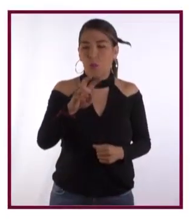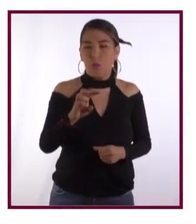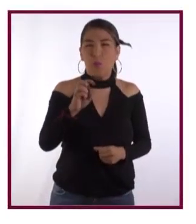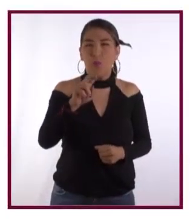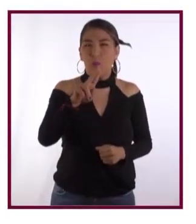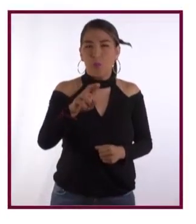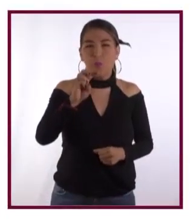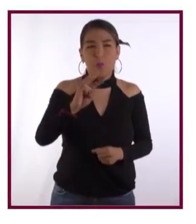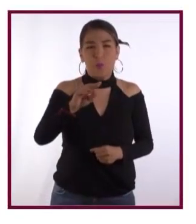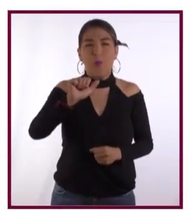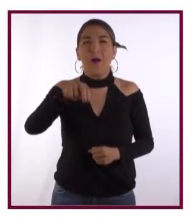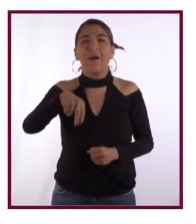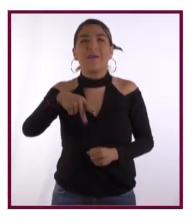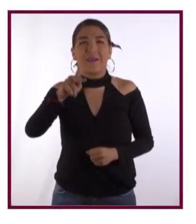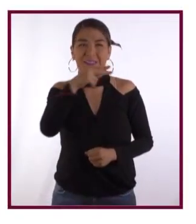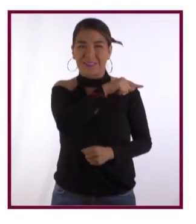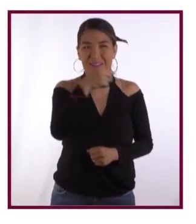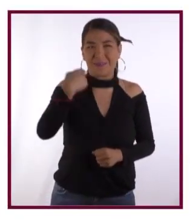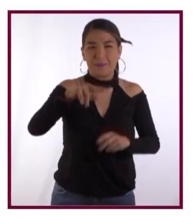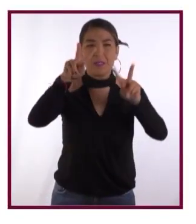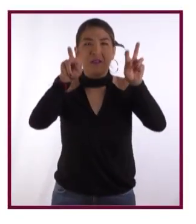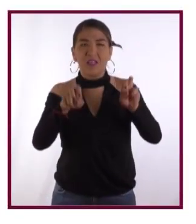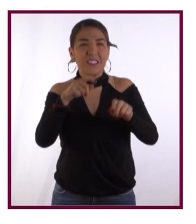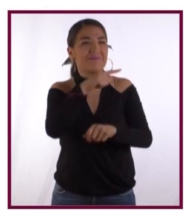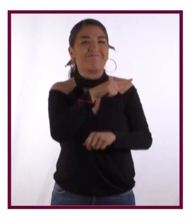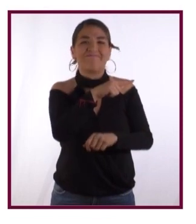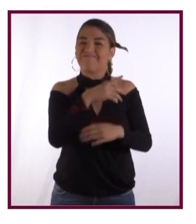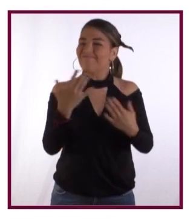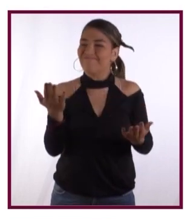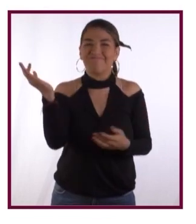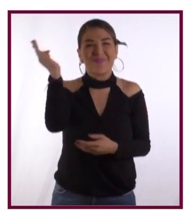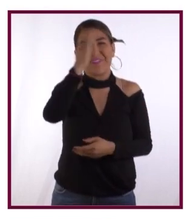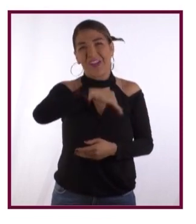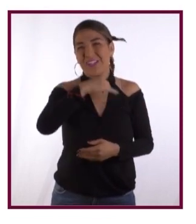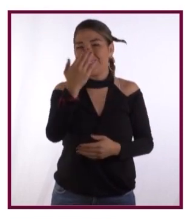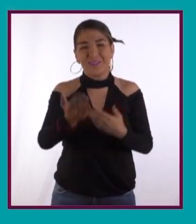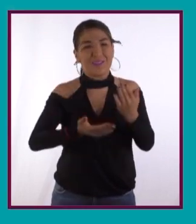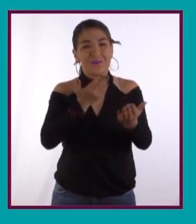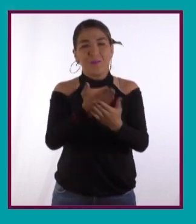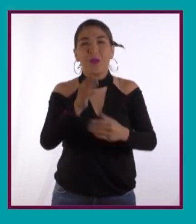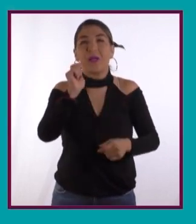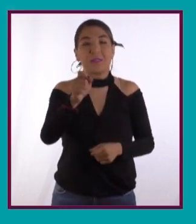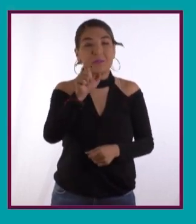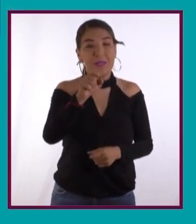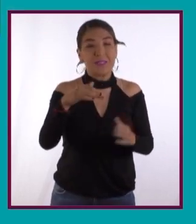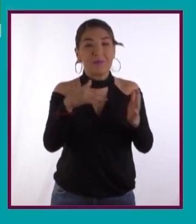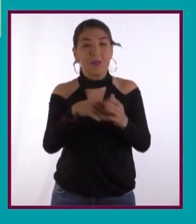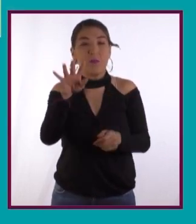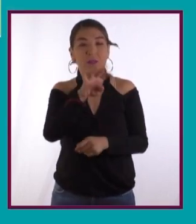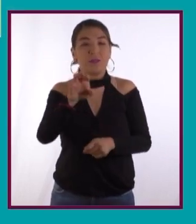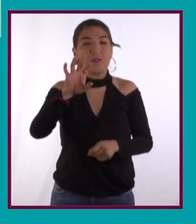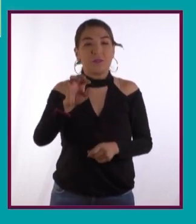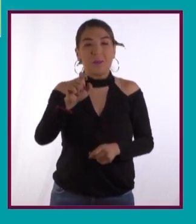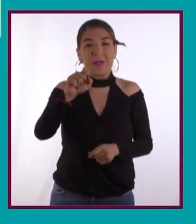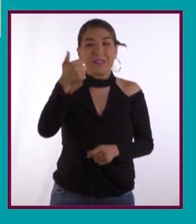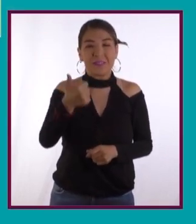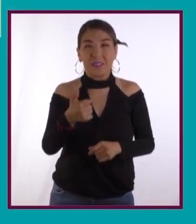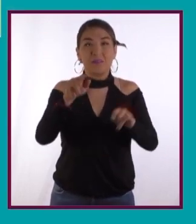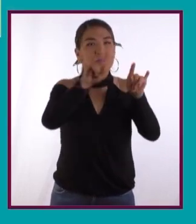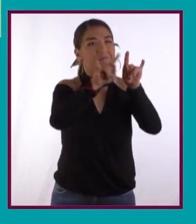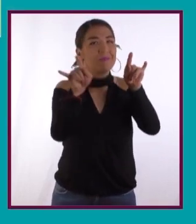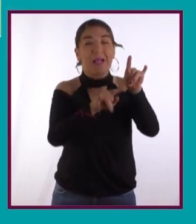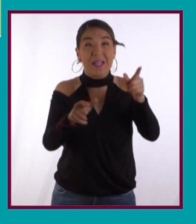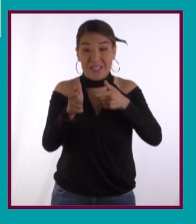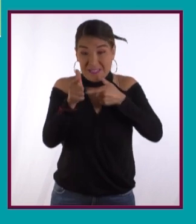o dominó de Wang. Sin embargo, su propuesta resultó ser falsa, pues solo 20.426